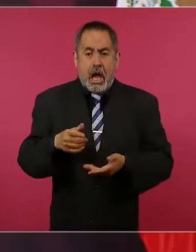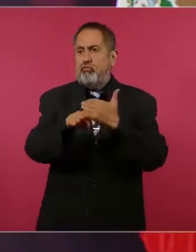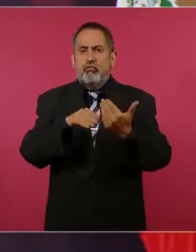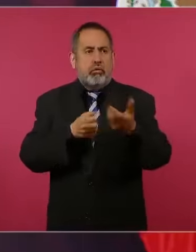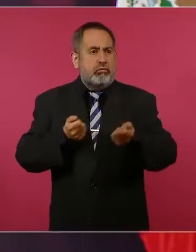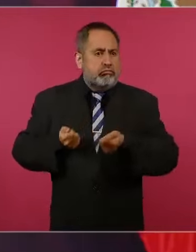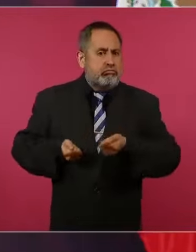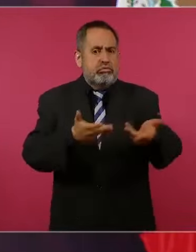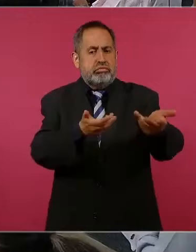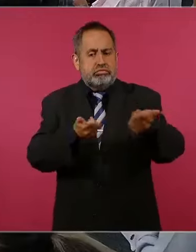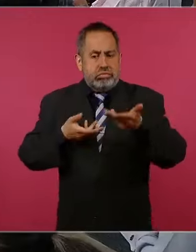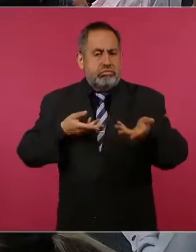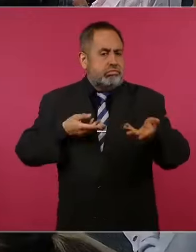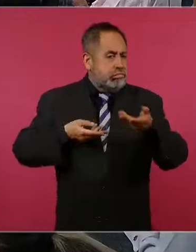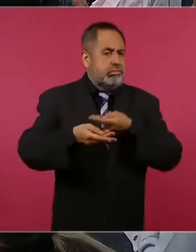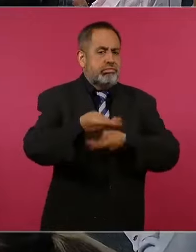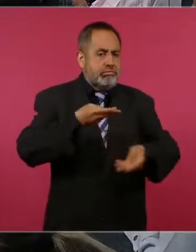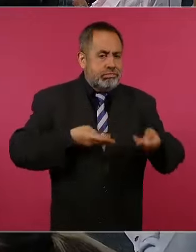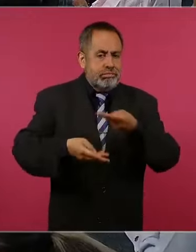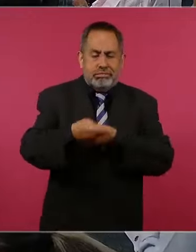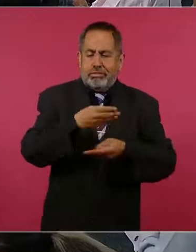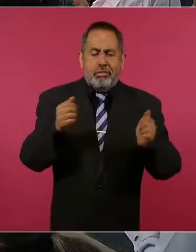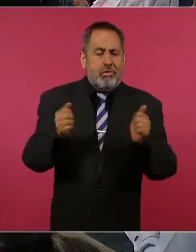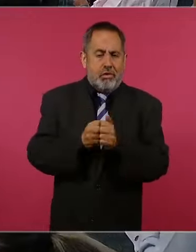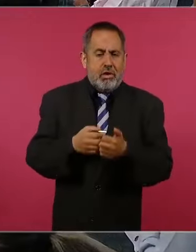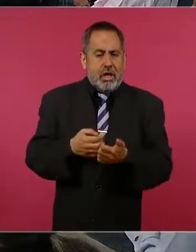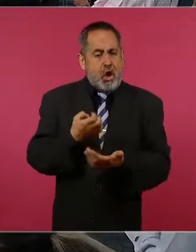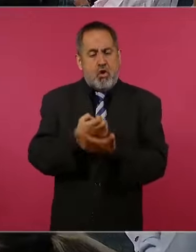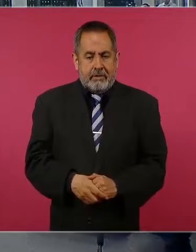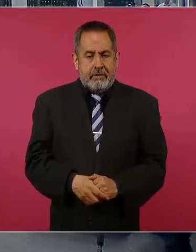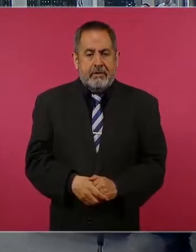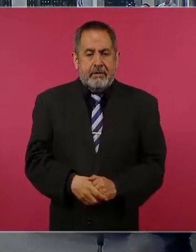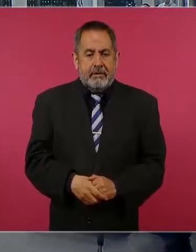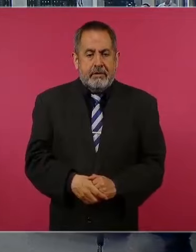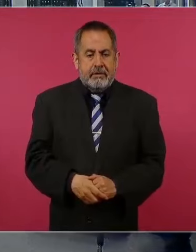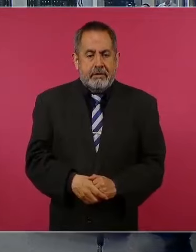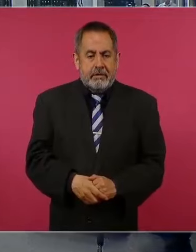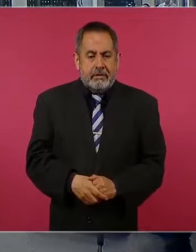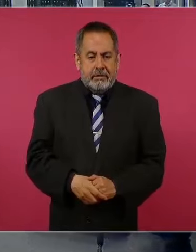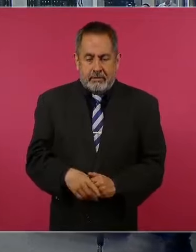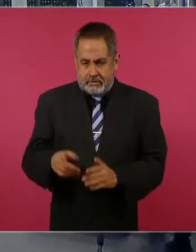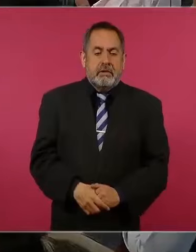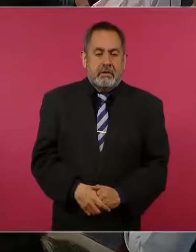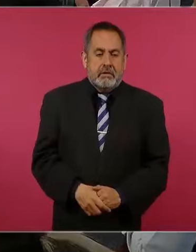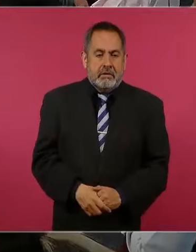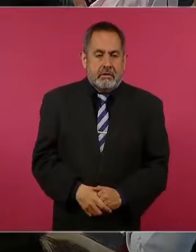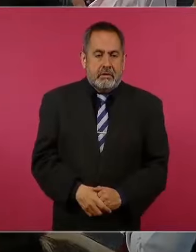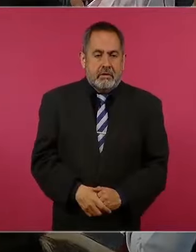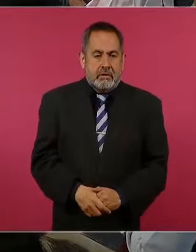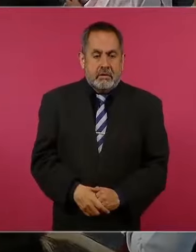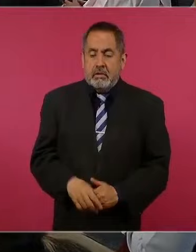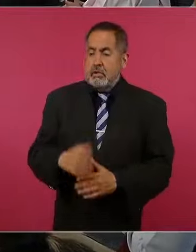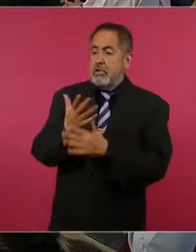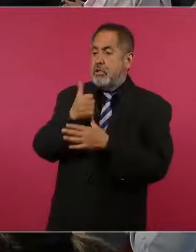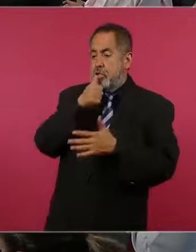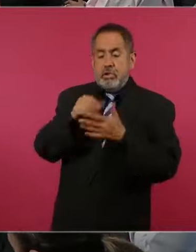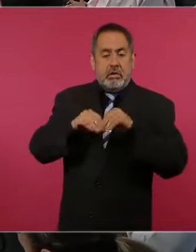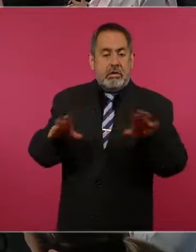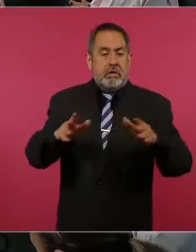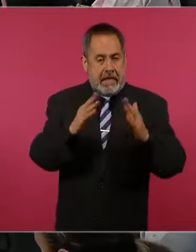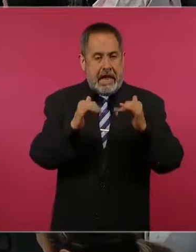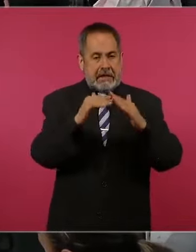mucho al desarrollo económico y comercial de toda la región. ¿Lo puedes leer? Este es el comunicado que emitió ayer la